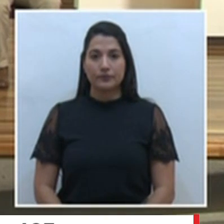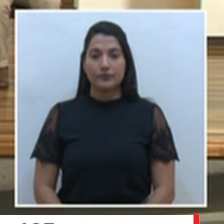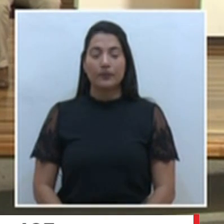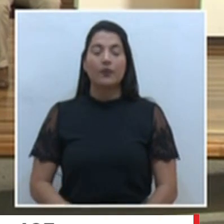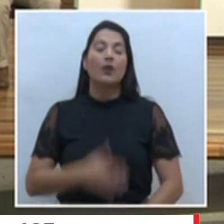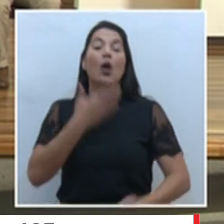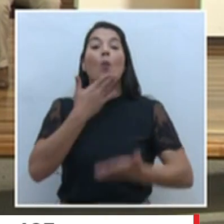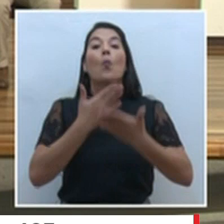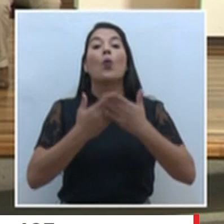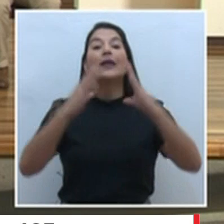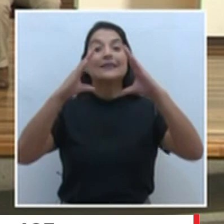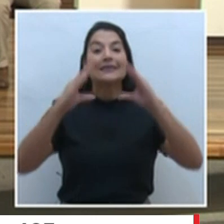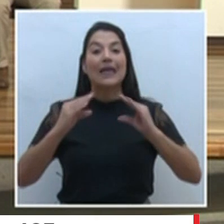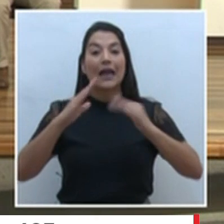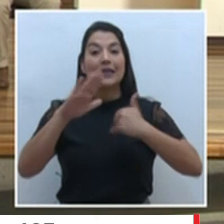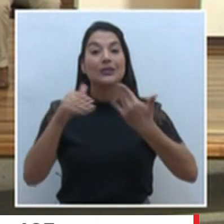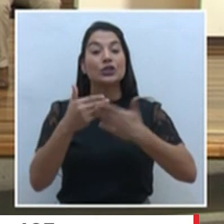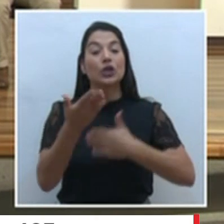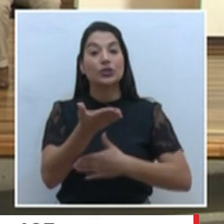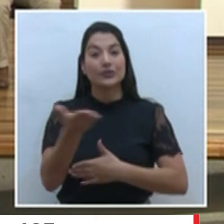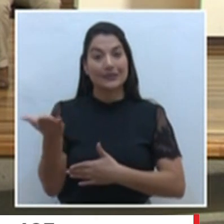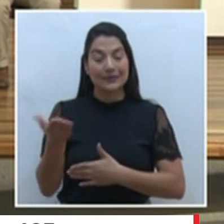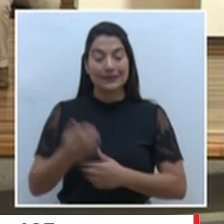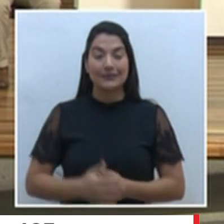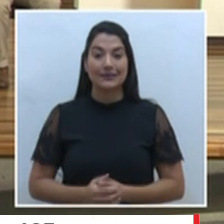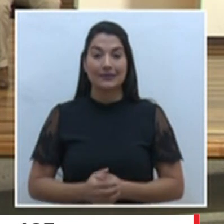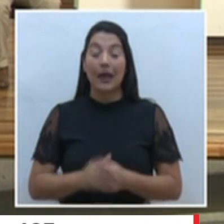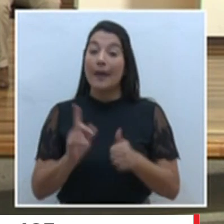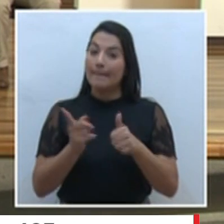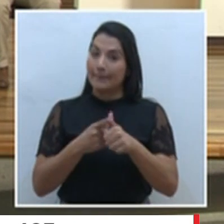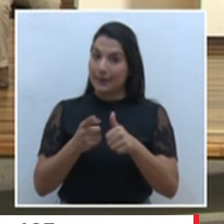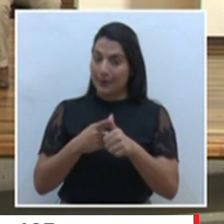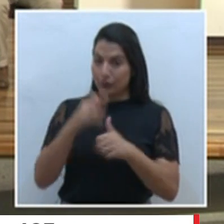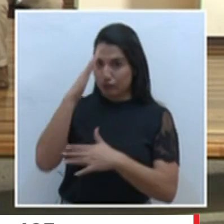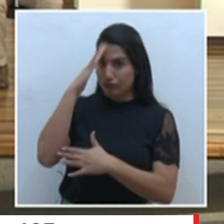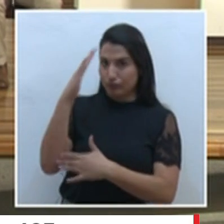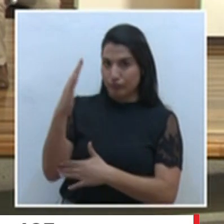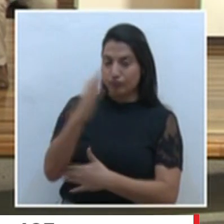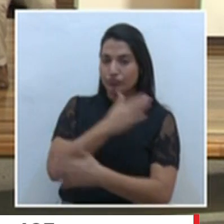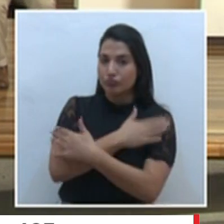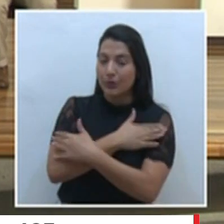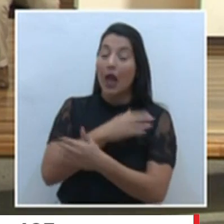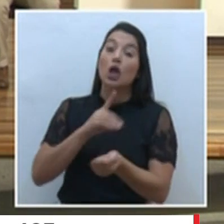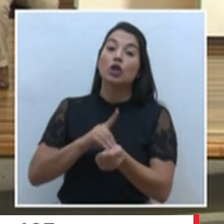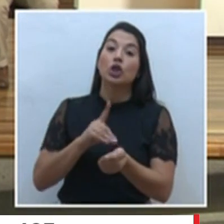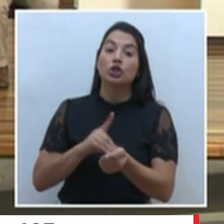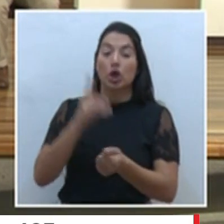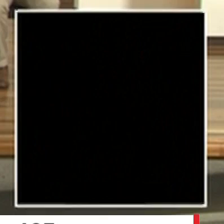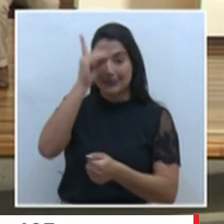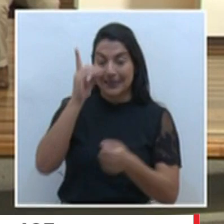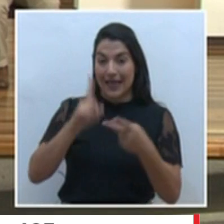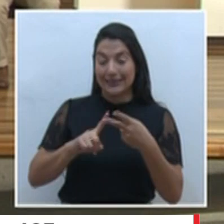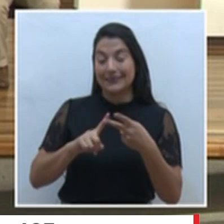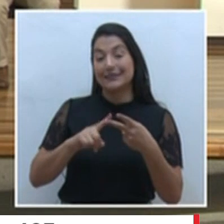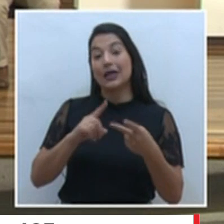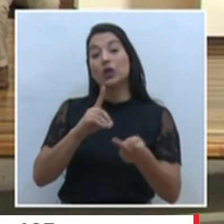Bueno, buenas tardes a todos. Primero, un cordial saludo al doctor Salas y a don Alex